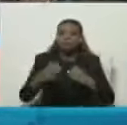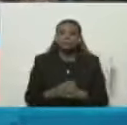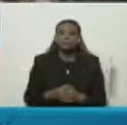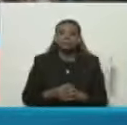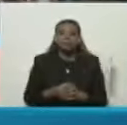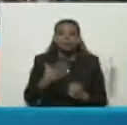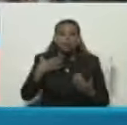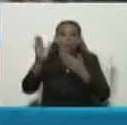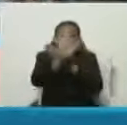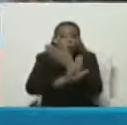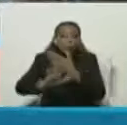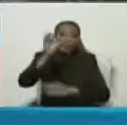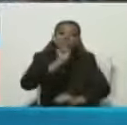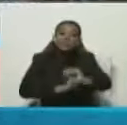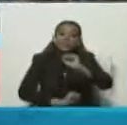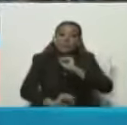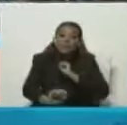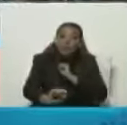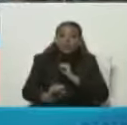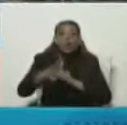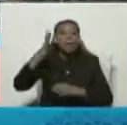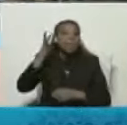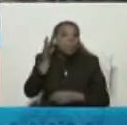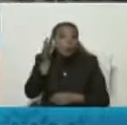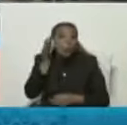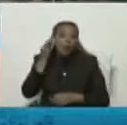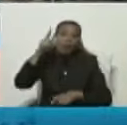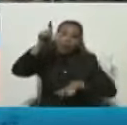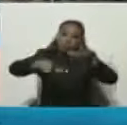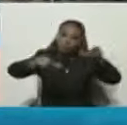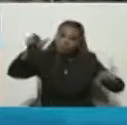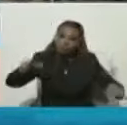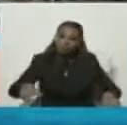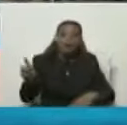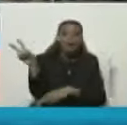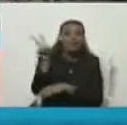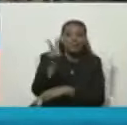Soy el protector y defensor de la mujer venezolana.